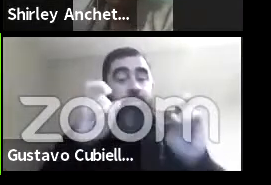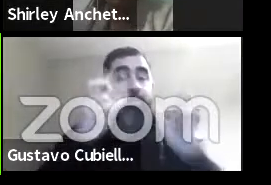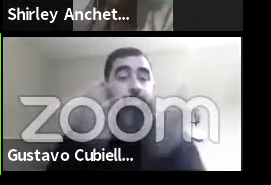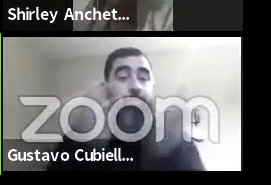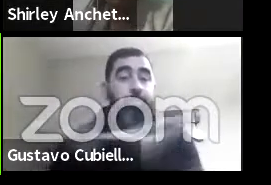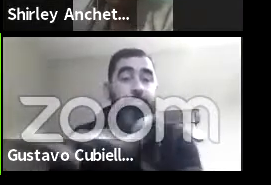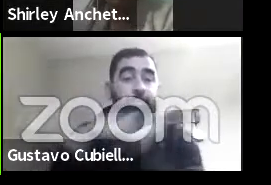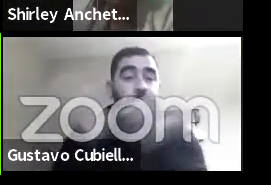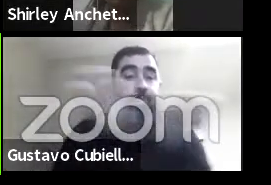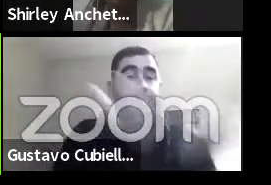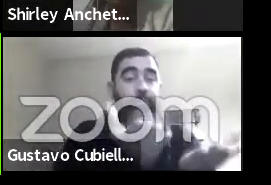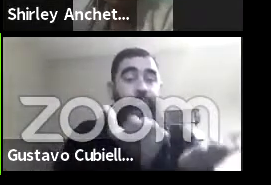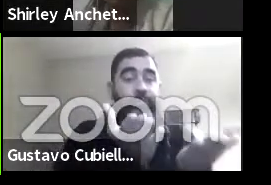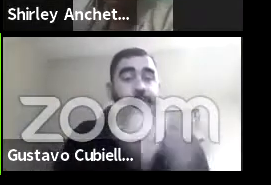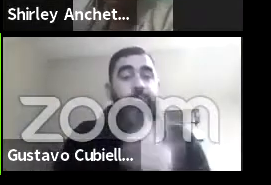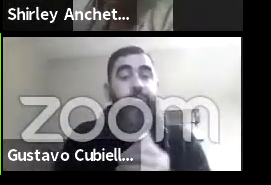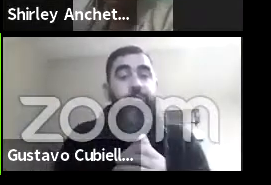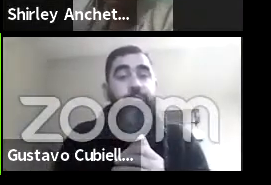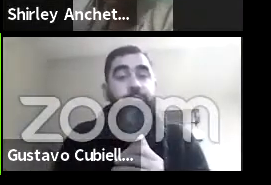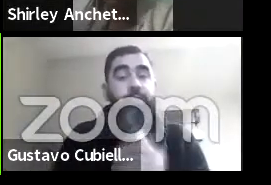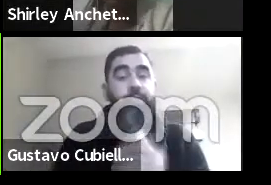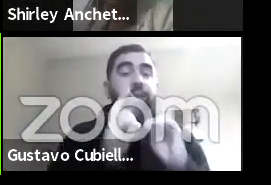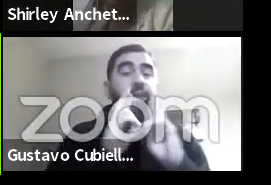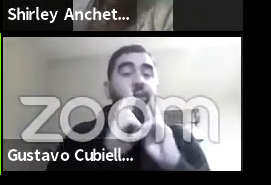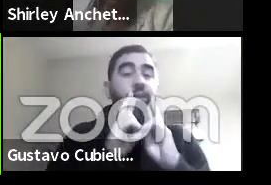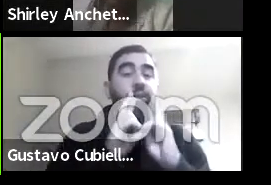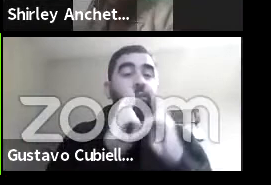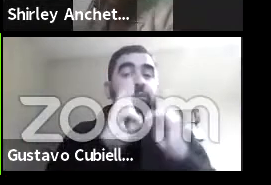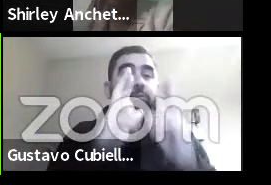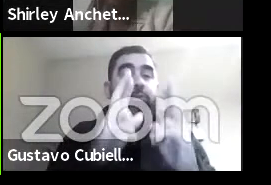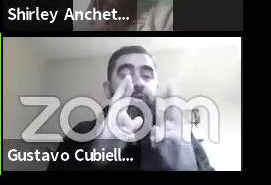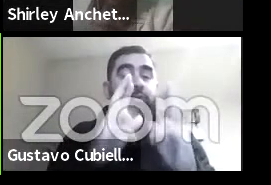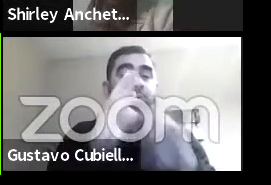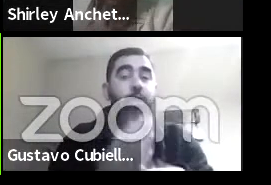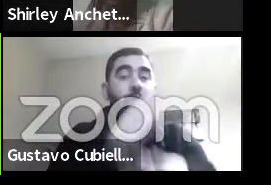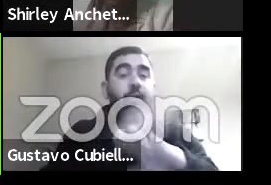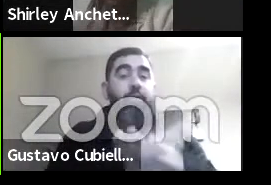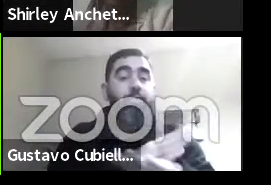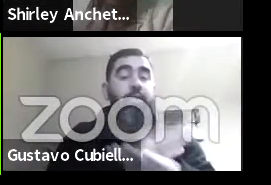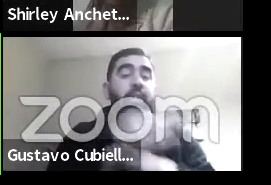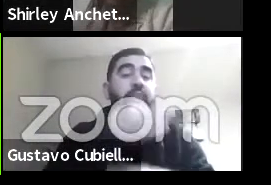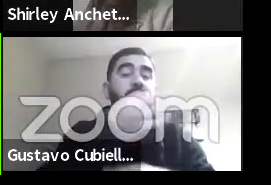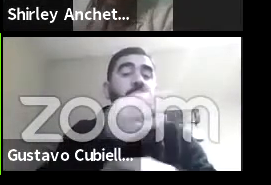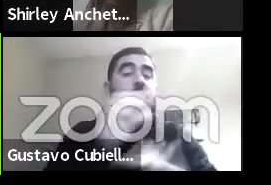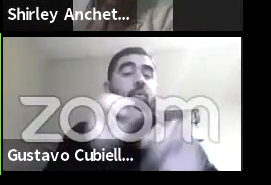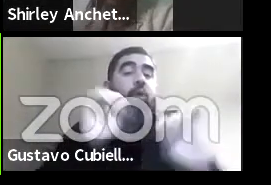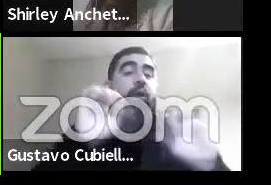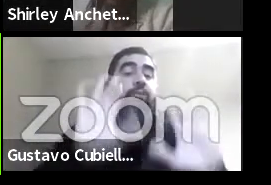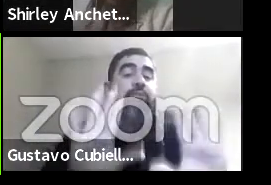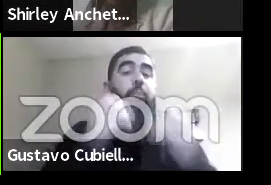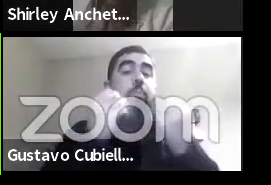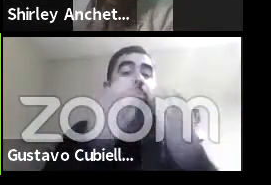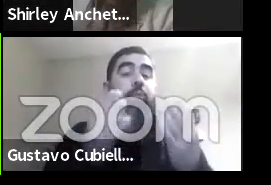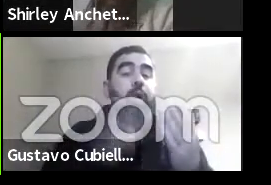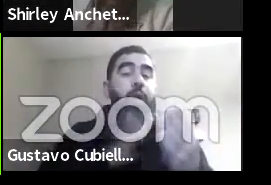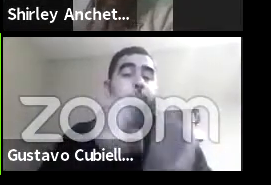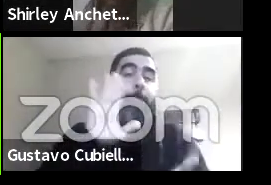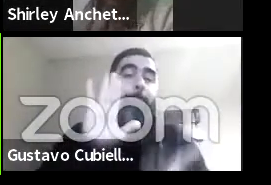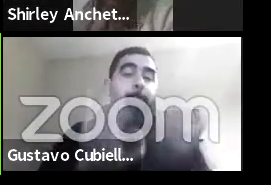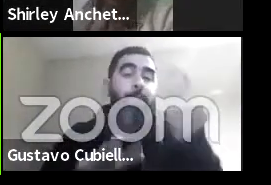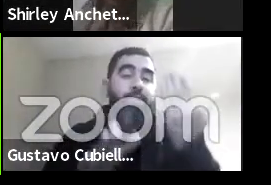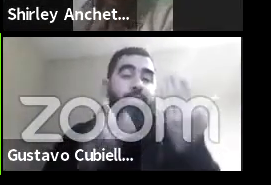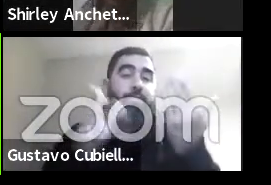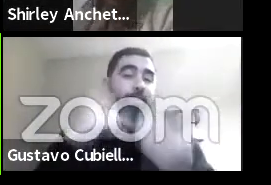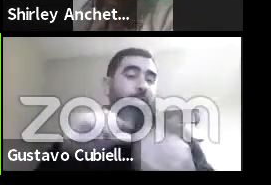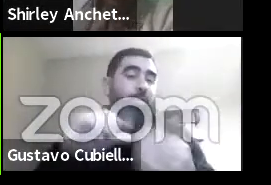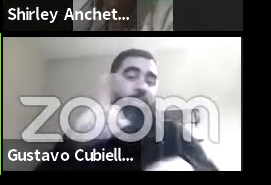presentación de unos resultados preliminares, decimos preliminares porque tenemos mucho más, pero si no, no nos daría